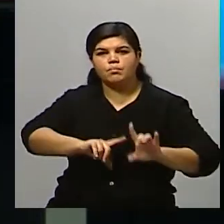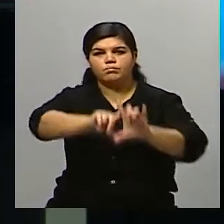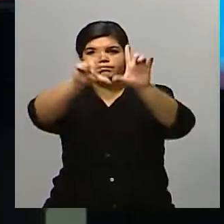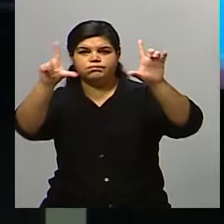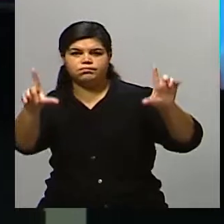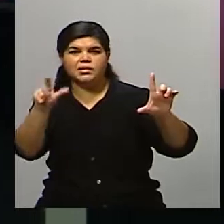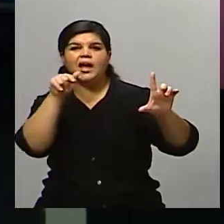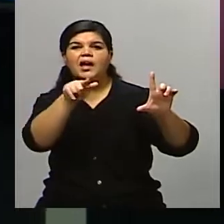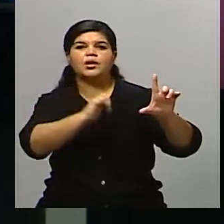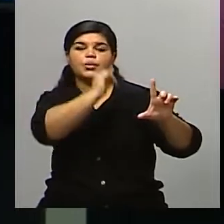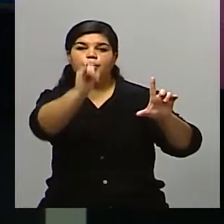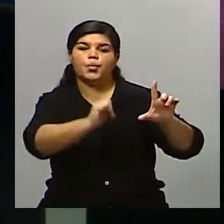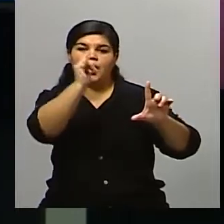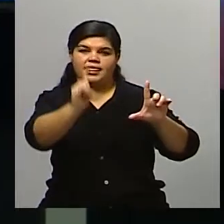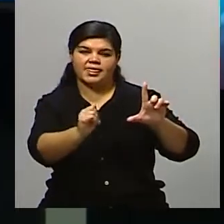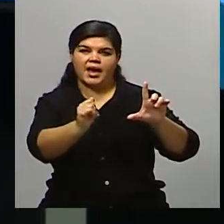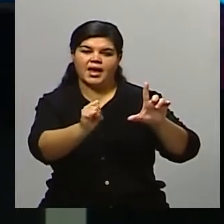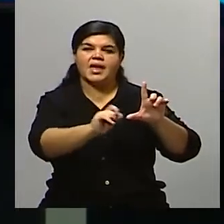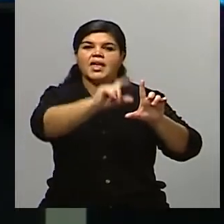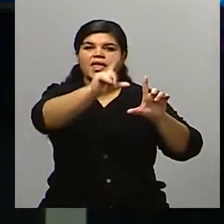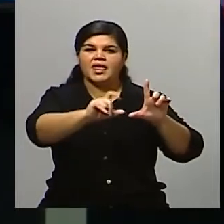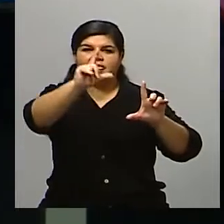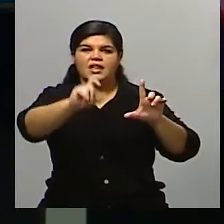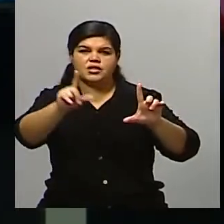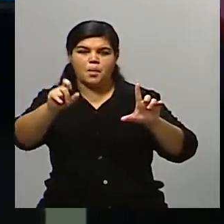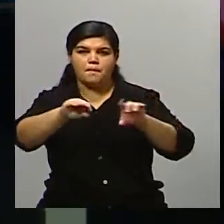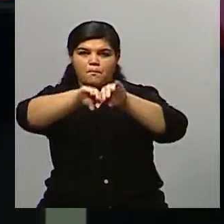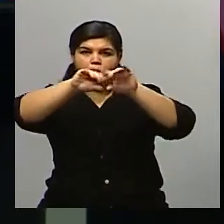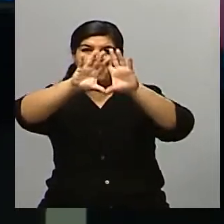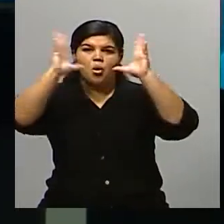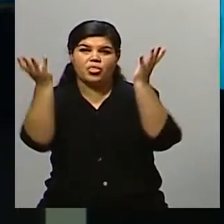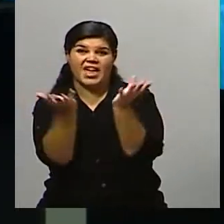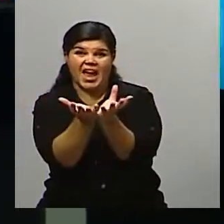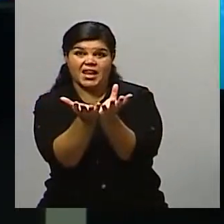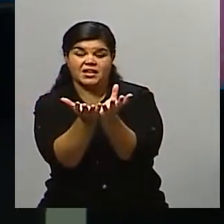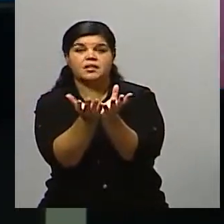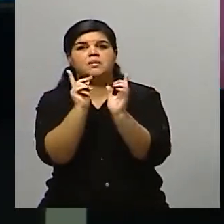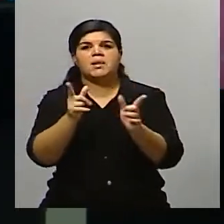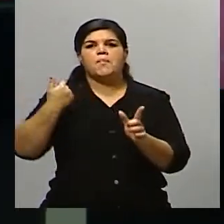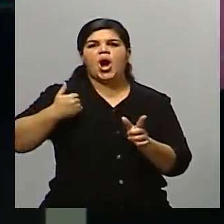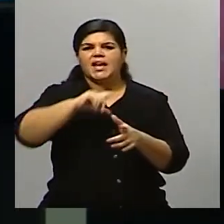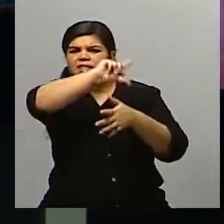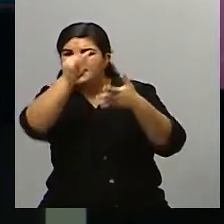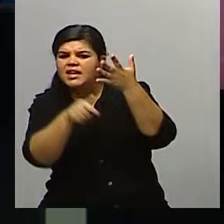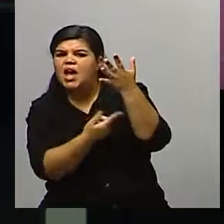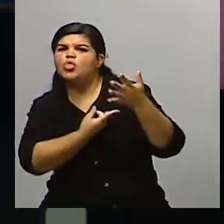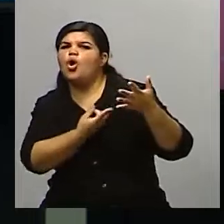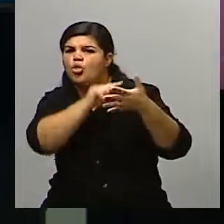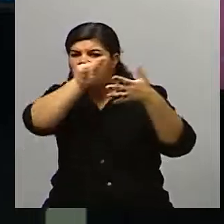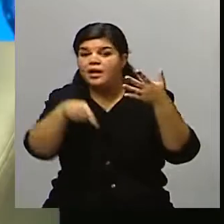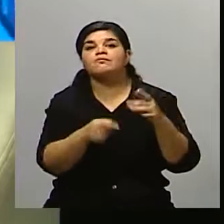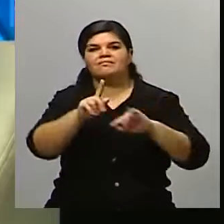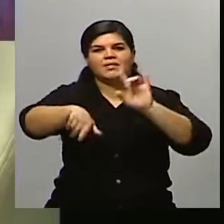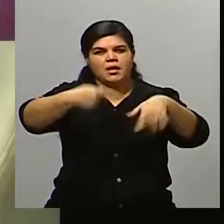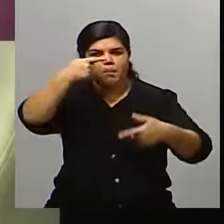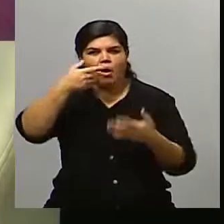ver con un índice a nivel mundial que justamente grafica o pone en una posición al sistema previsional argentino. Pero eso es después de la pausa.